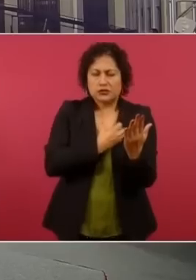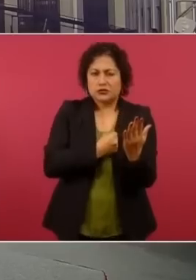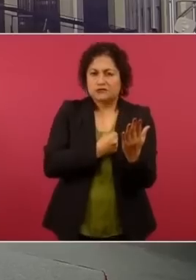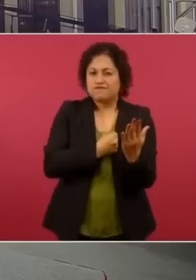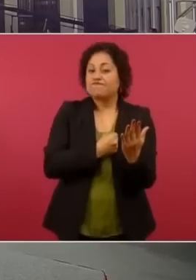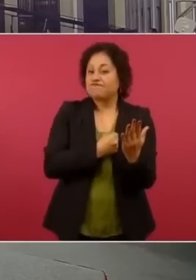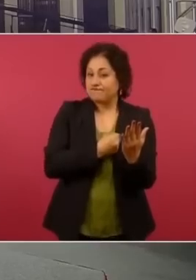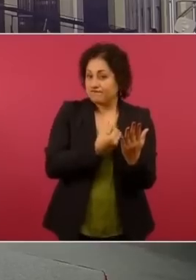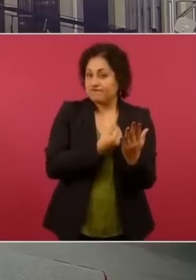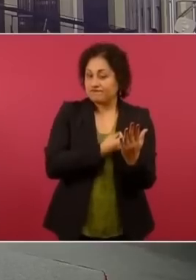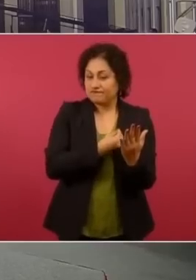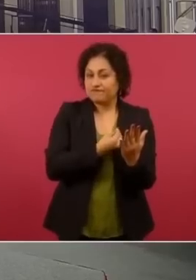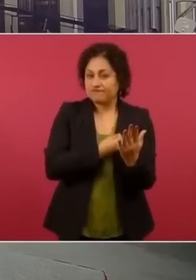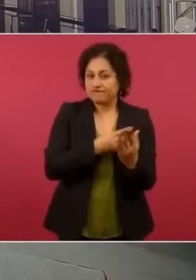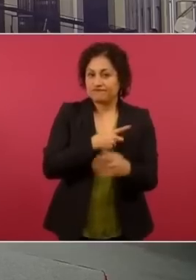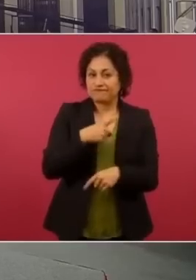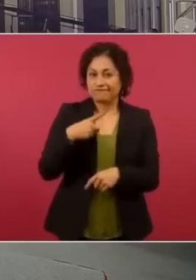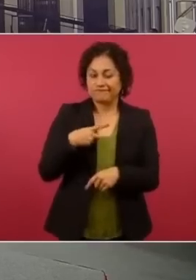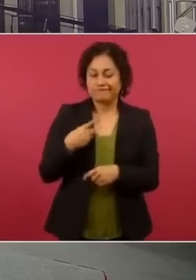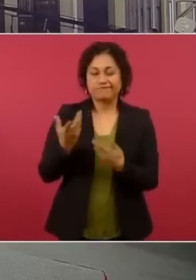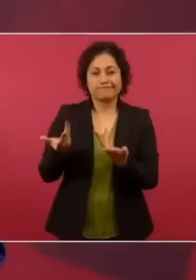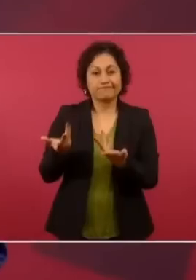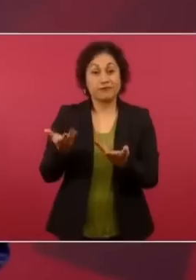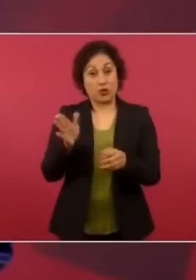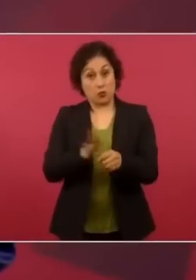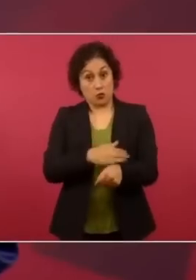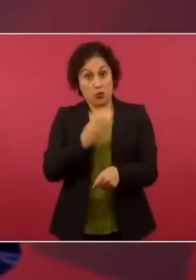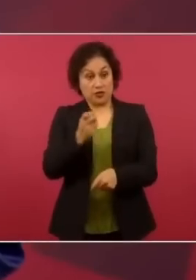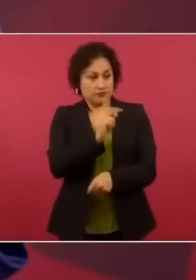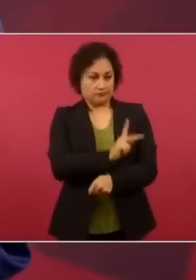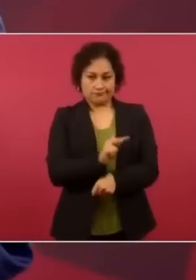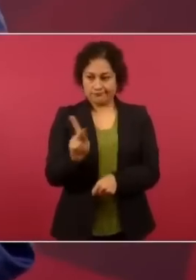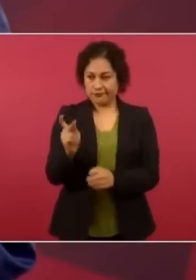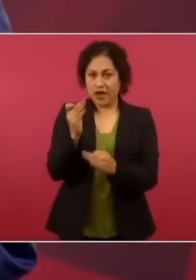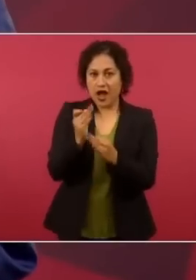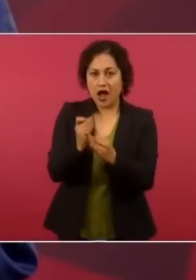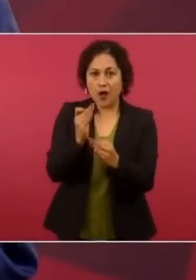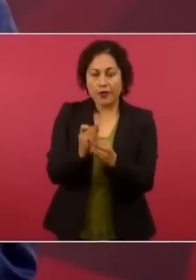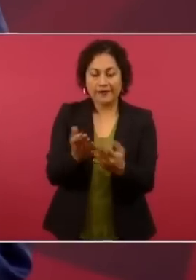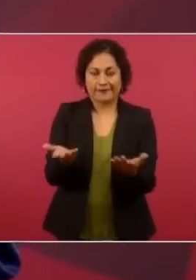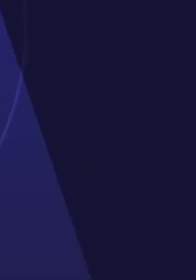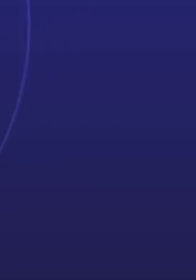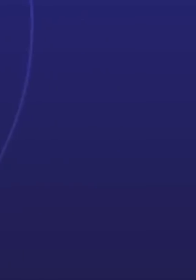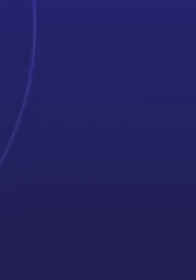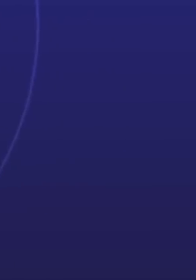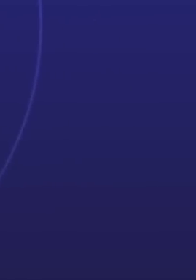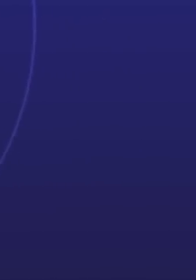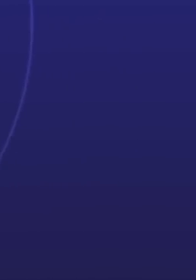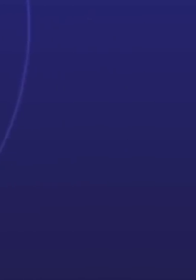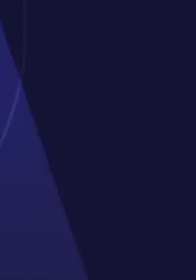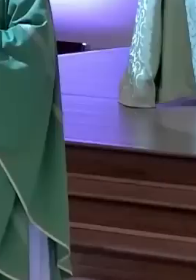y la retirada de nacionalidad a 222 presos políticos de Nicaragua.